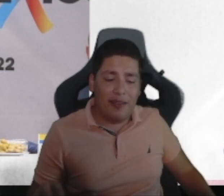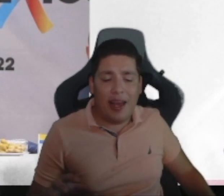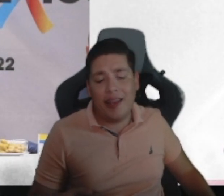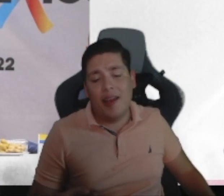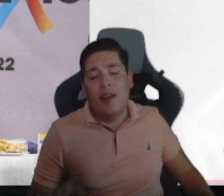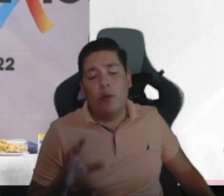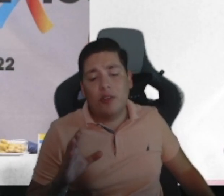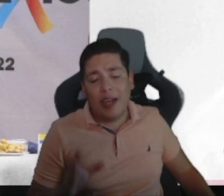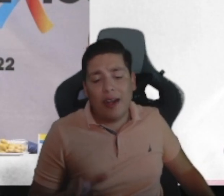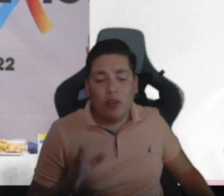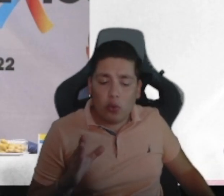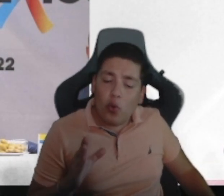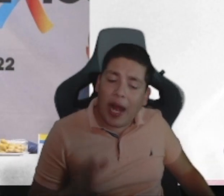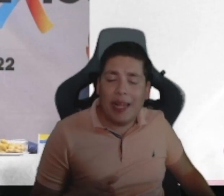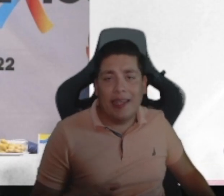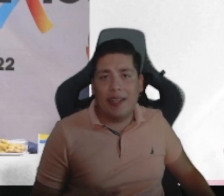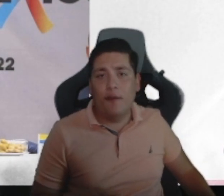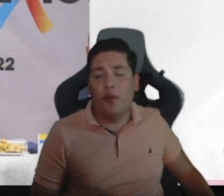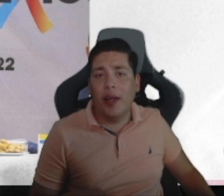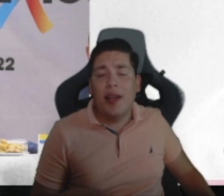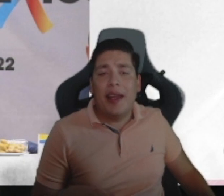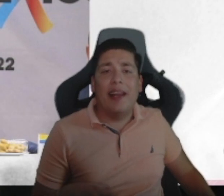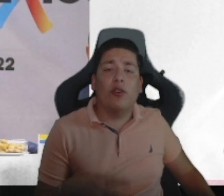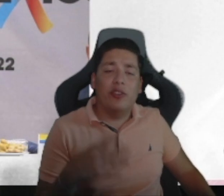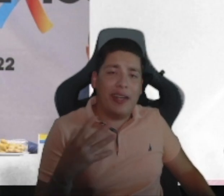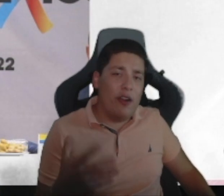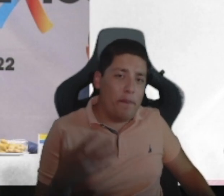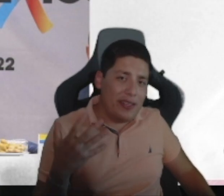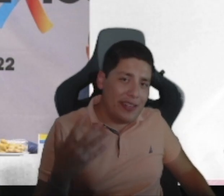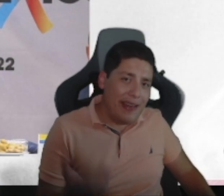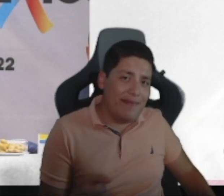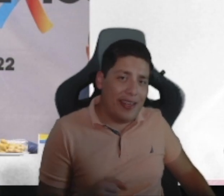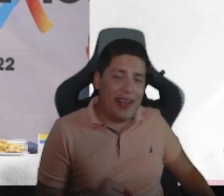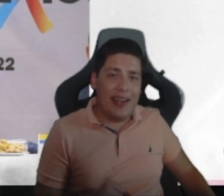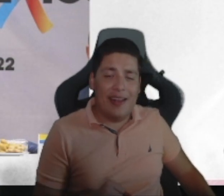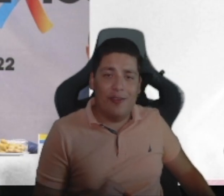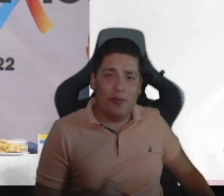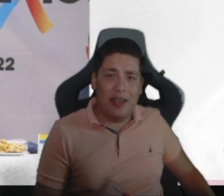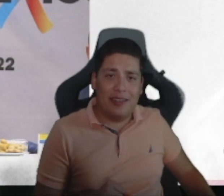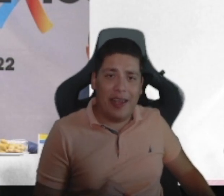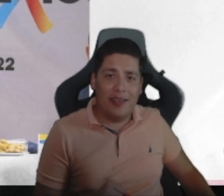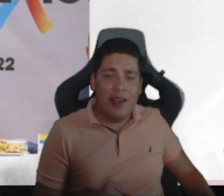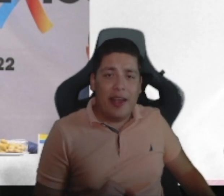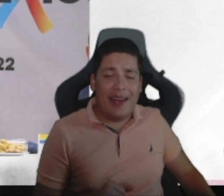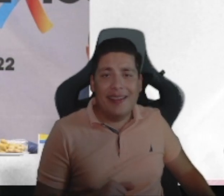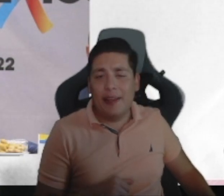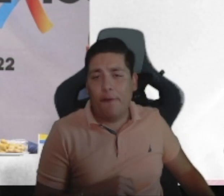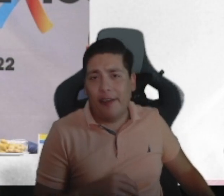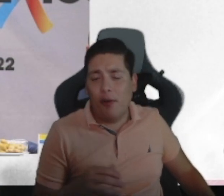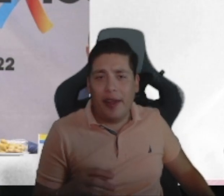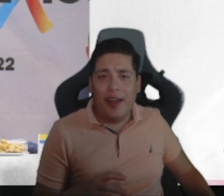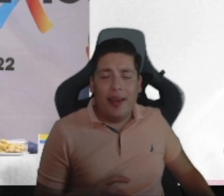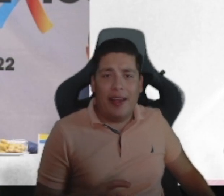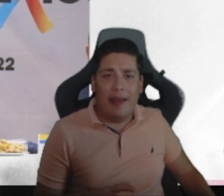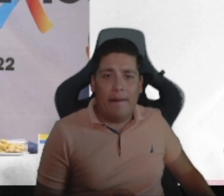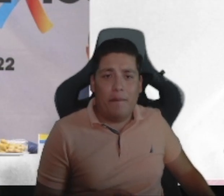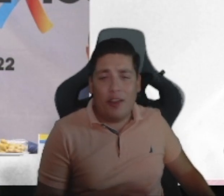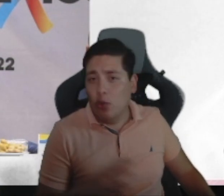en pantalla. Luis Carlos Ugalde, quien fue el consejero presidente en el 2006 en este